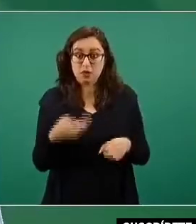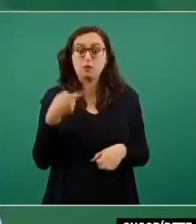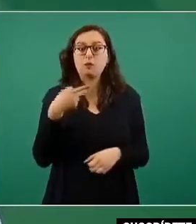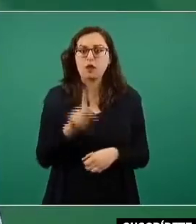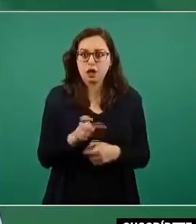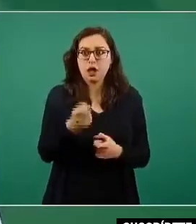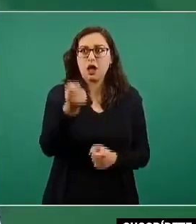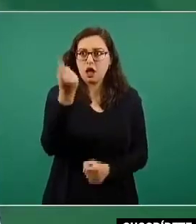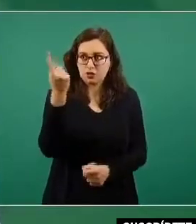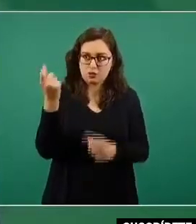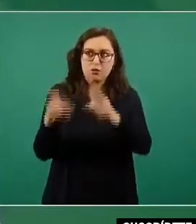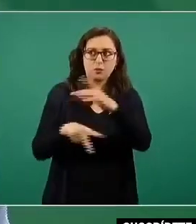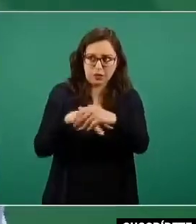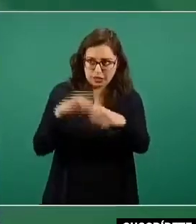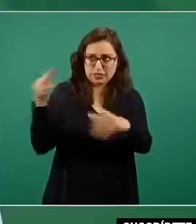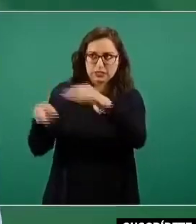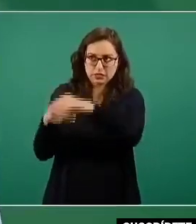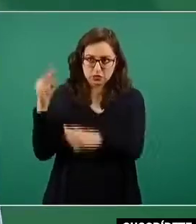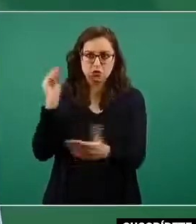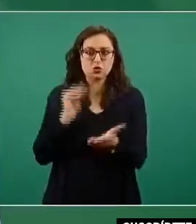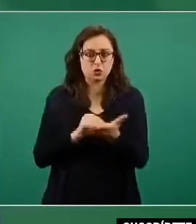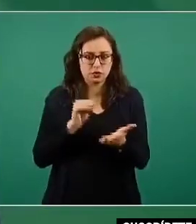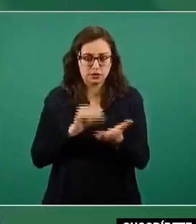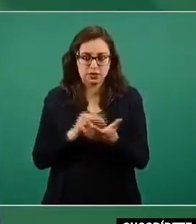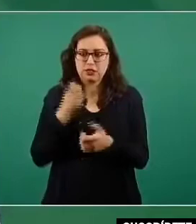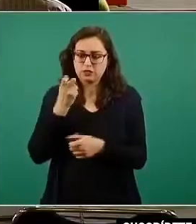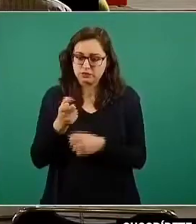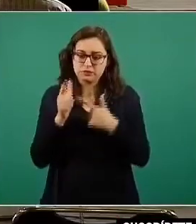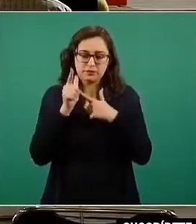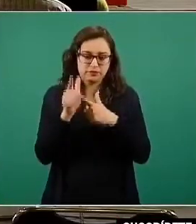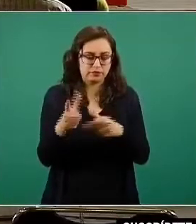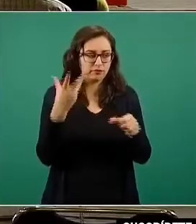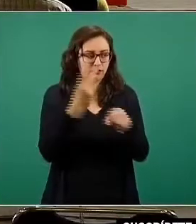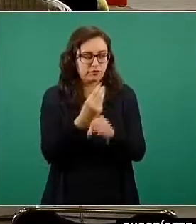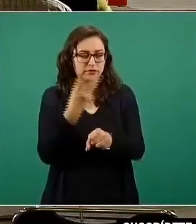todavía hospitales disponibles y seguiremos haciendo las reconversiones.